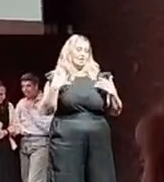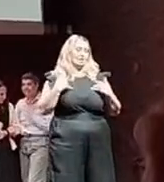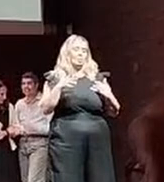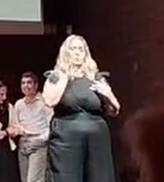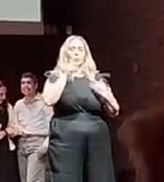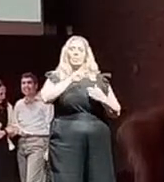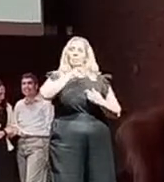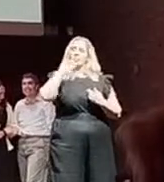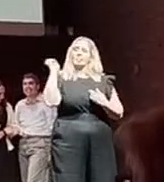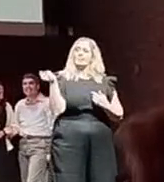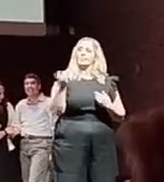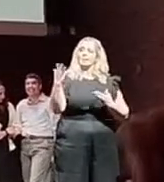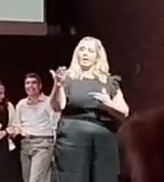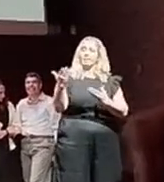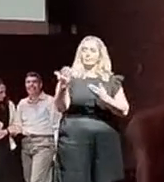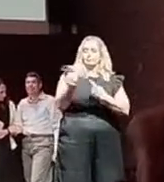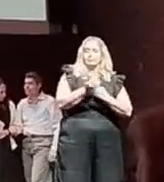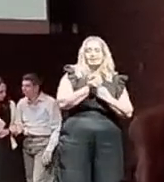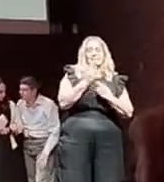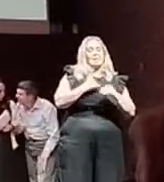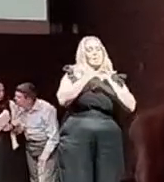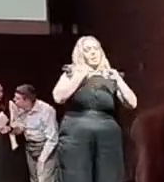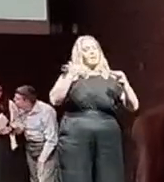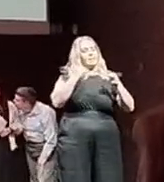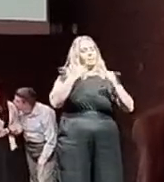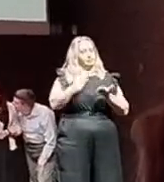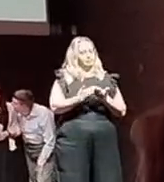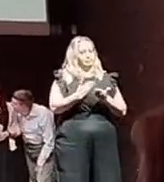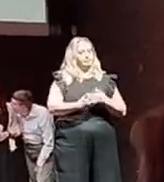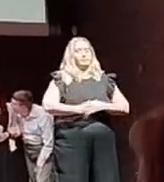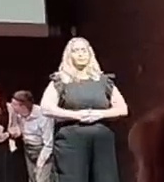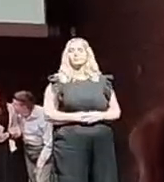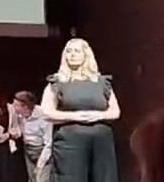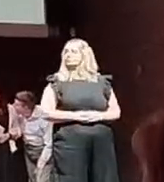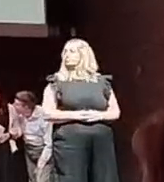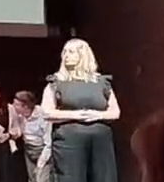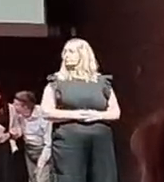la diversidad y garantizando la equidad.